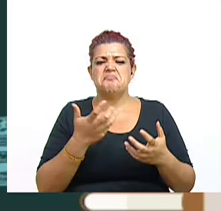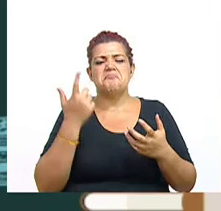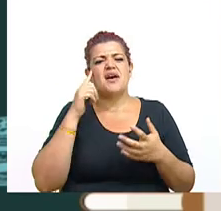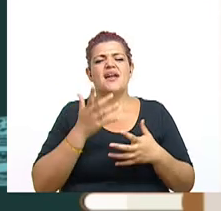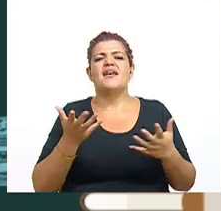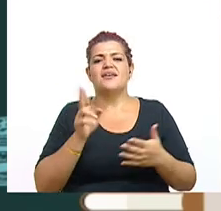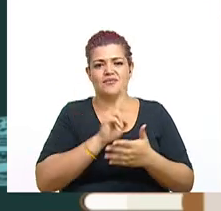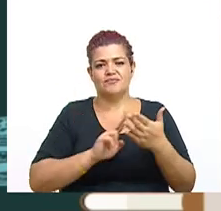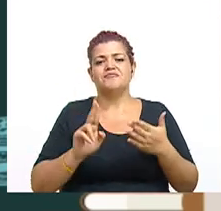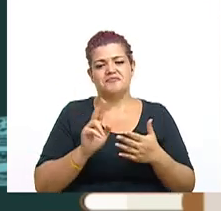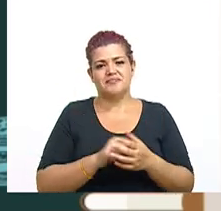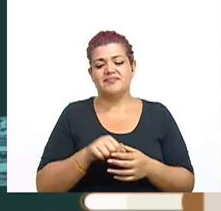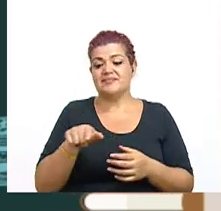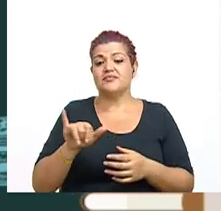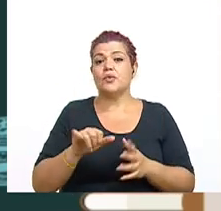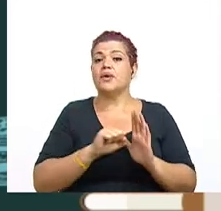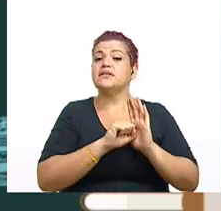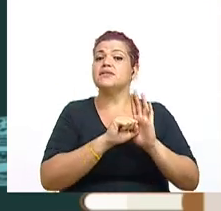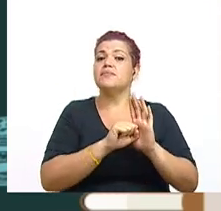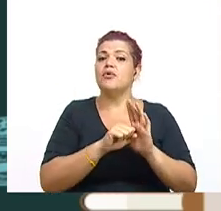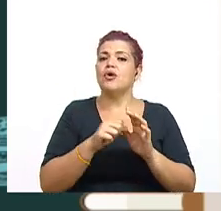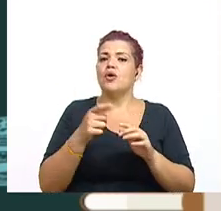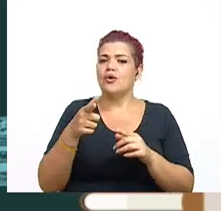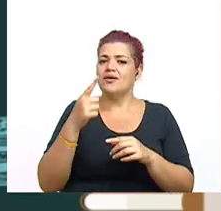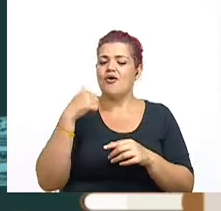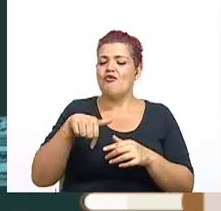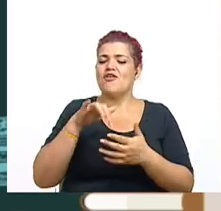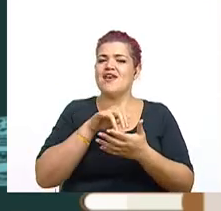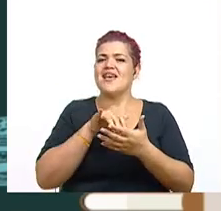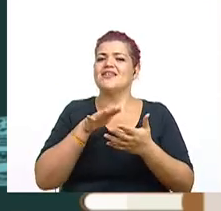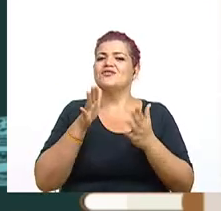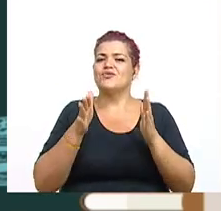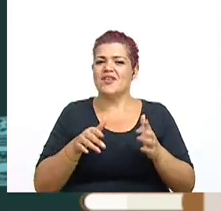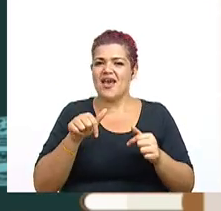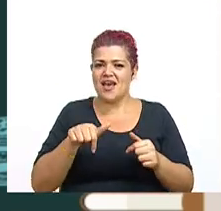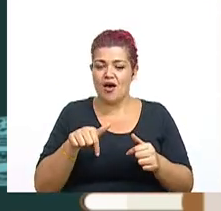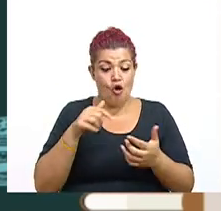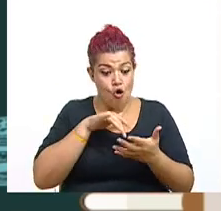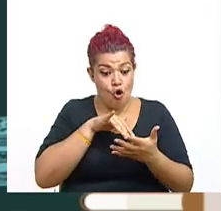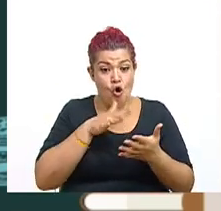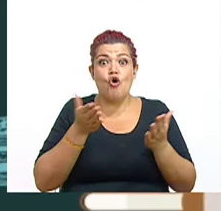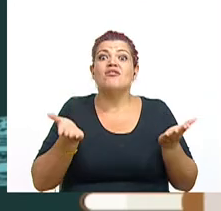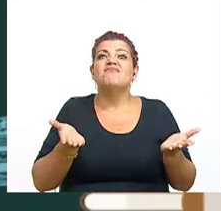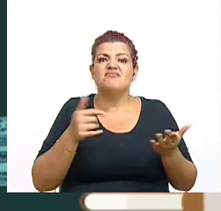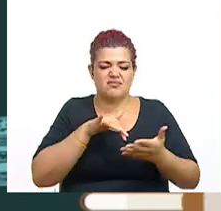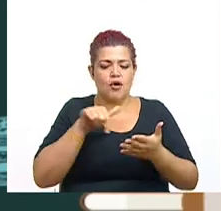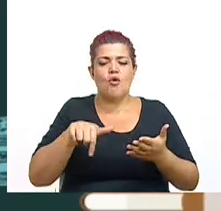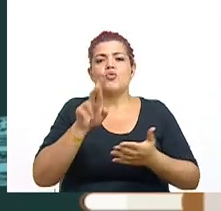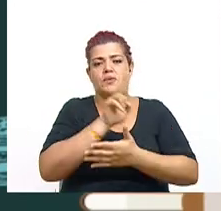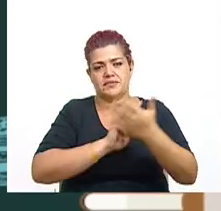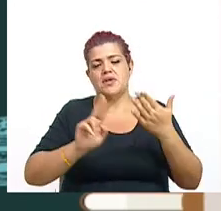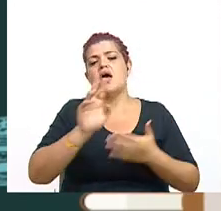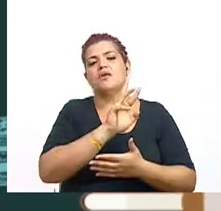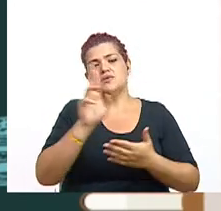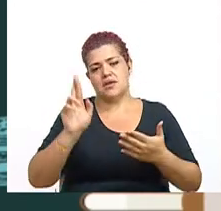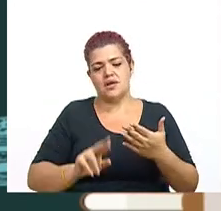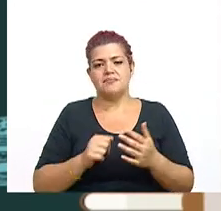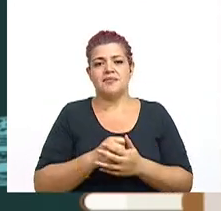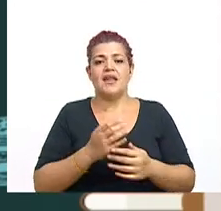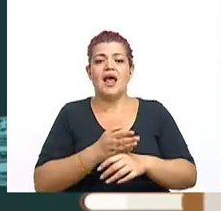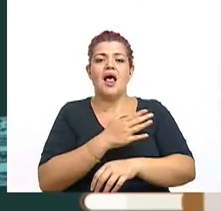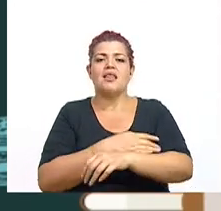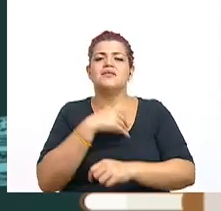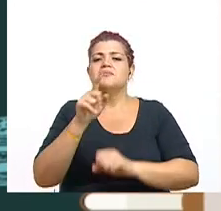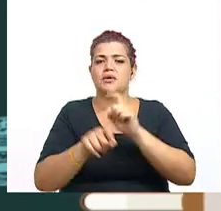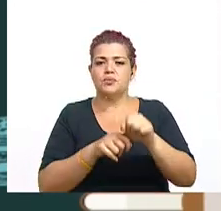es un simbolismo de lo que vamos a estudiar hoy, que es la Universidad de Costa Rica. Antes, vamos con trivia.